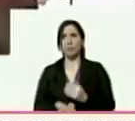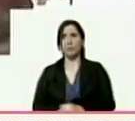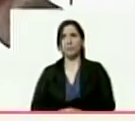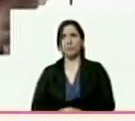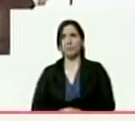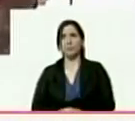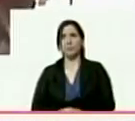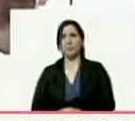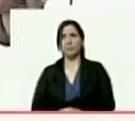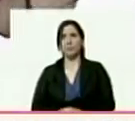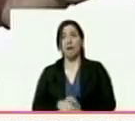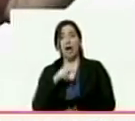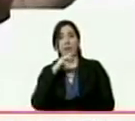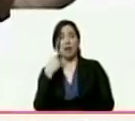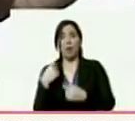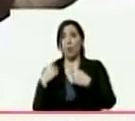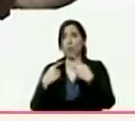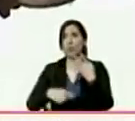habrá dado otra cosa,